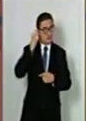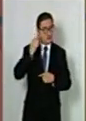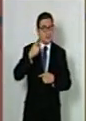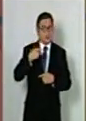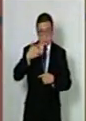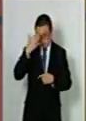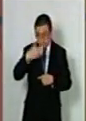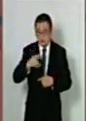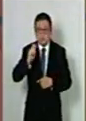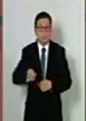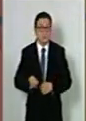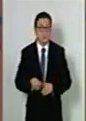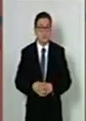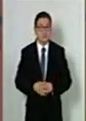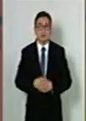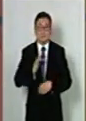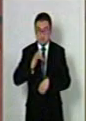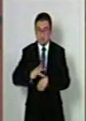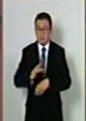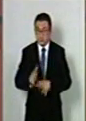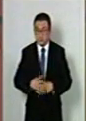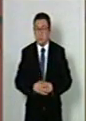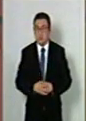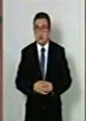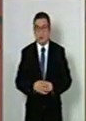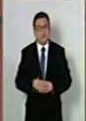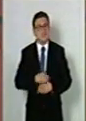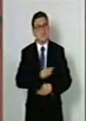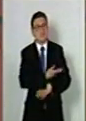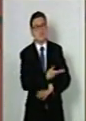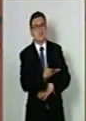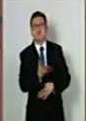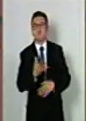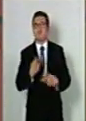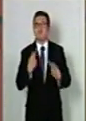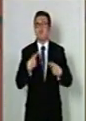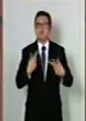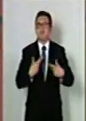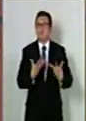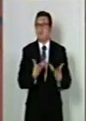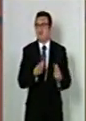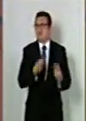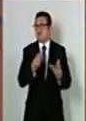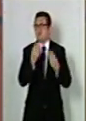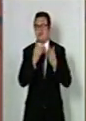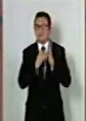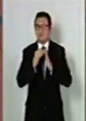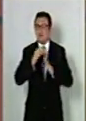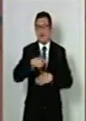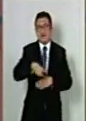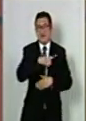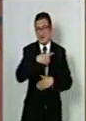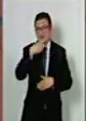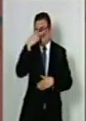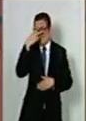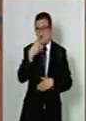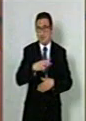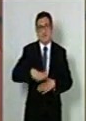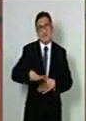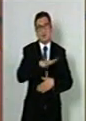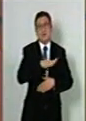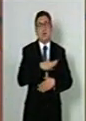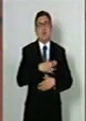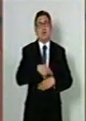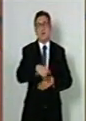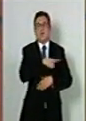decirles lo que millones de mexicanos, familiares y víctimas sufren